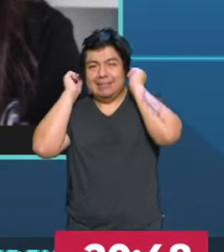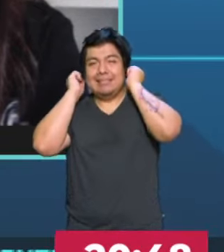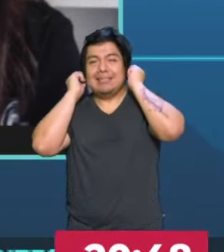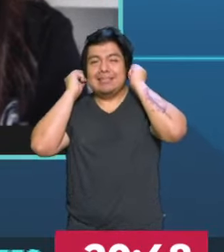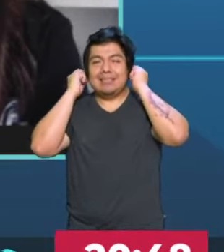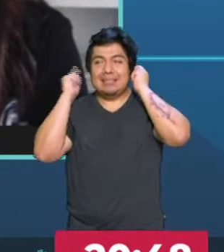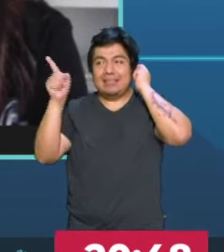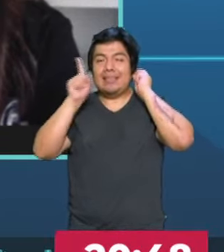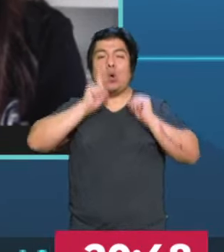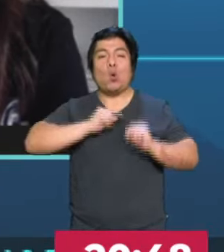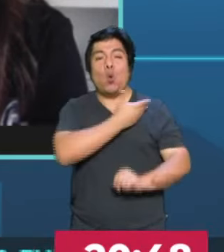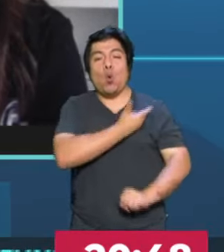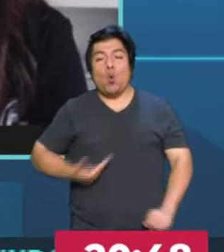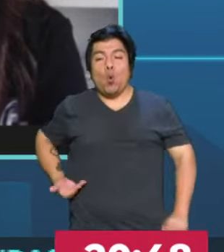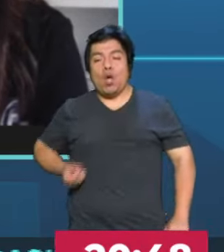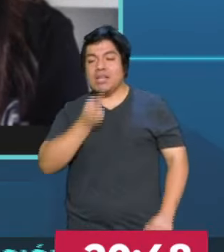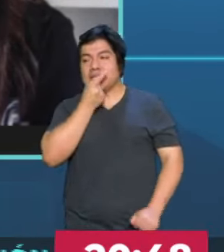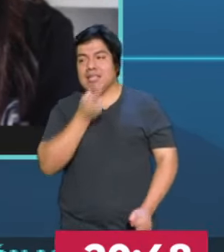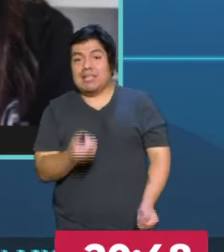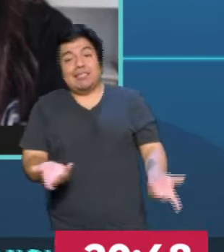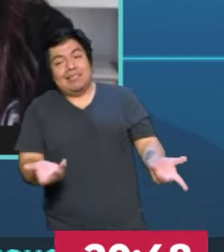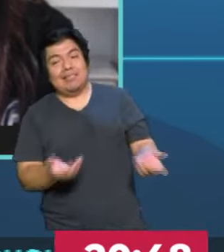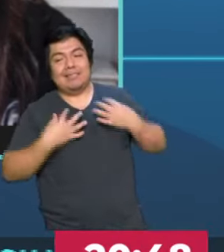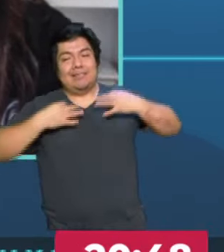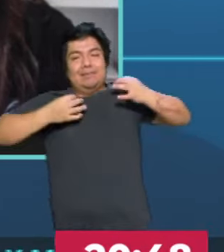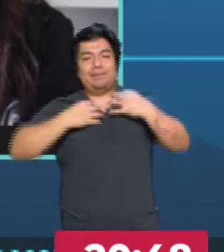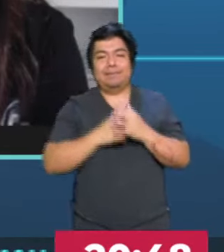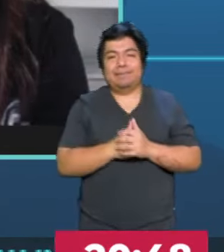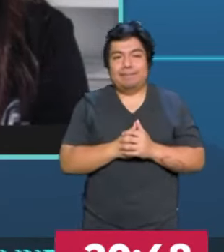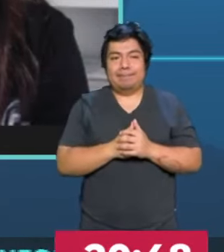decir la presidenta Claudia Sheinbaum cuando salga al balcón.